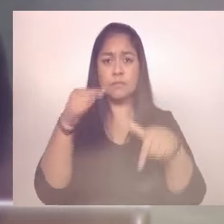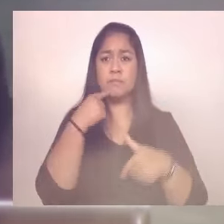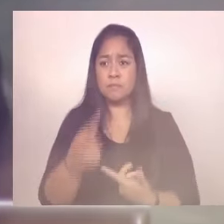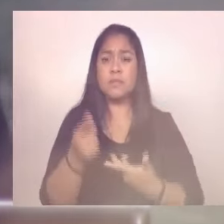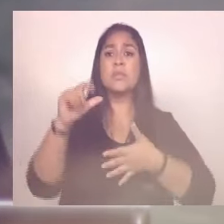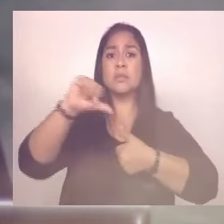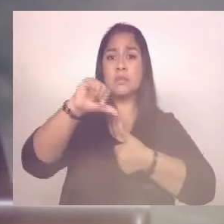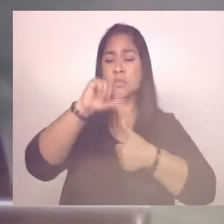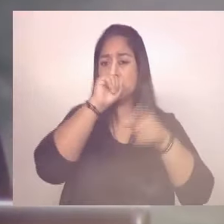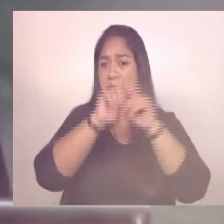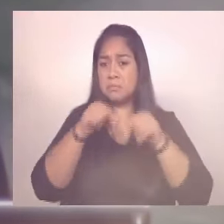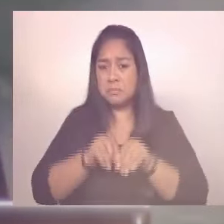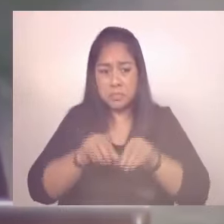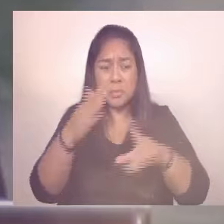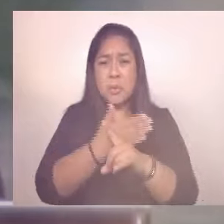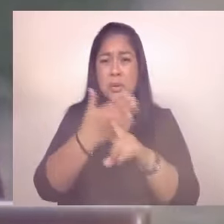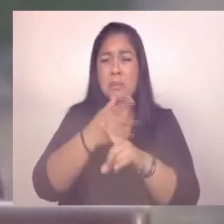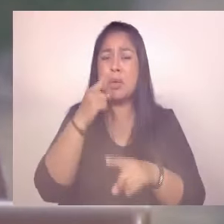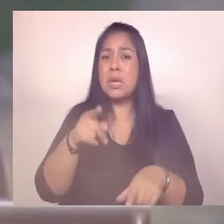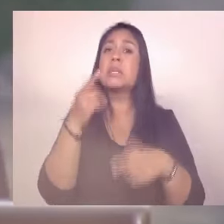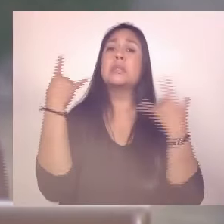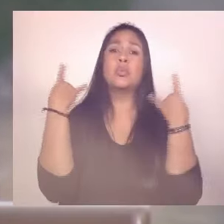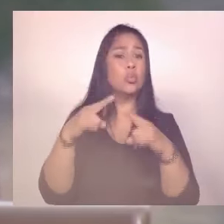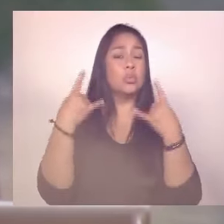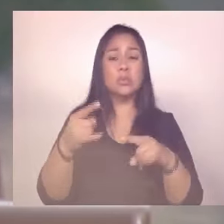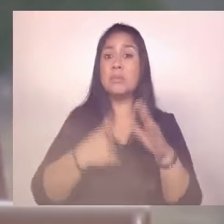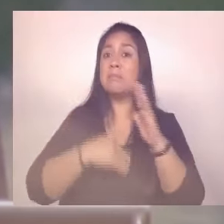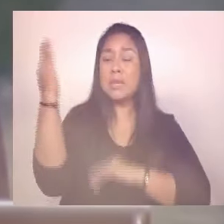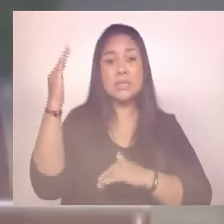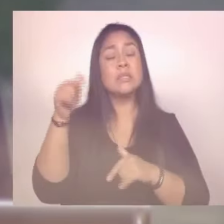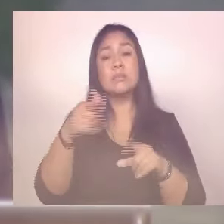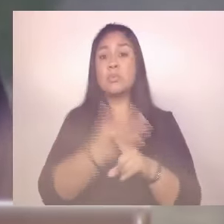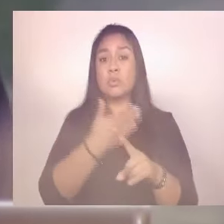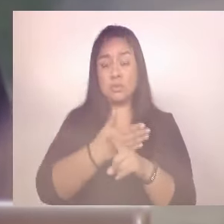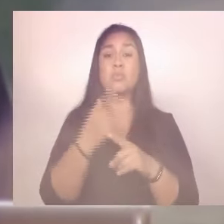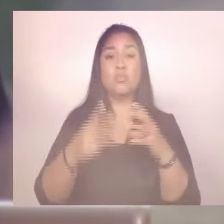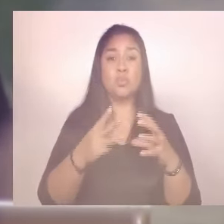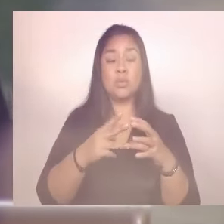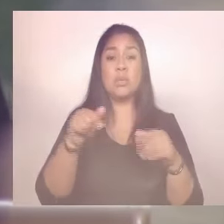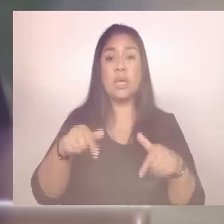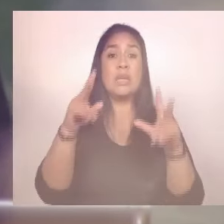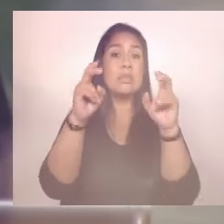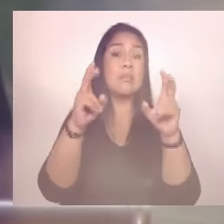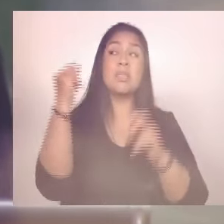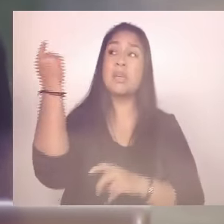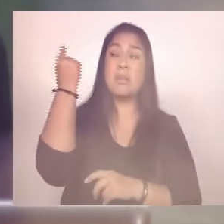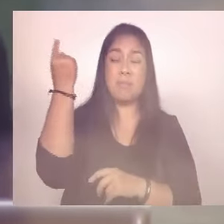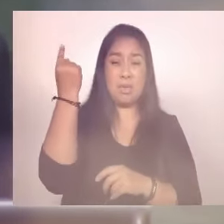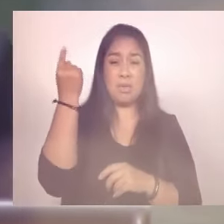alimentados por lo que consideramos el más urgente desafío global, la crisis